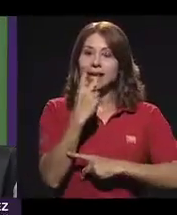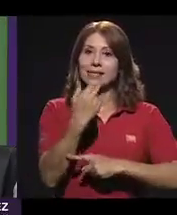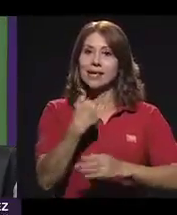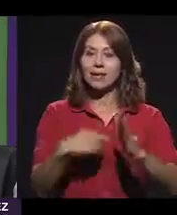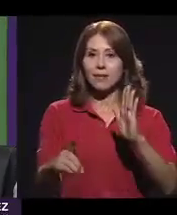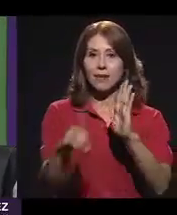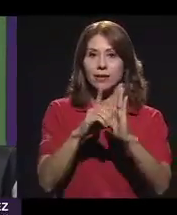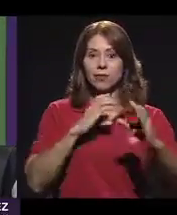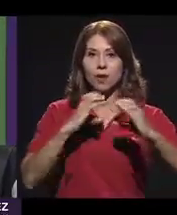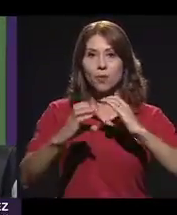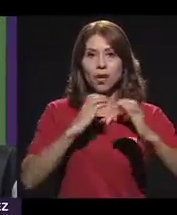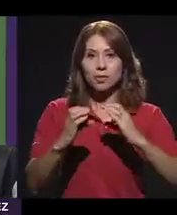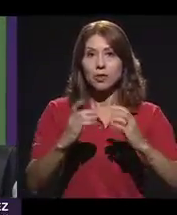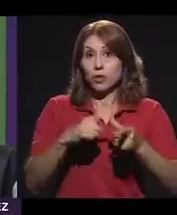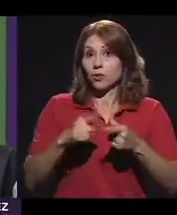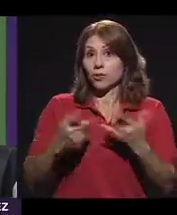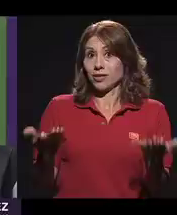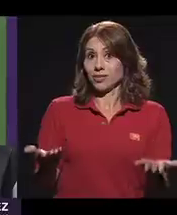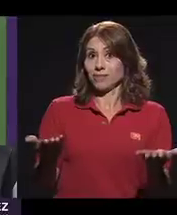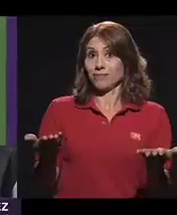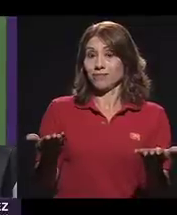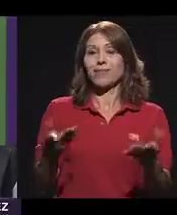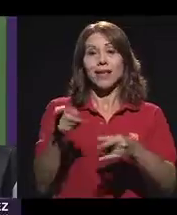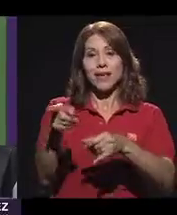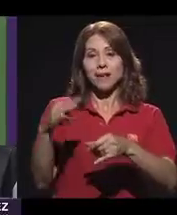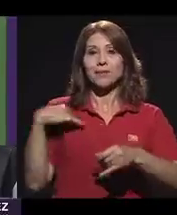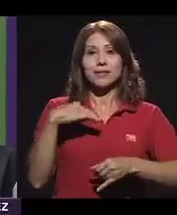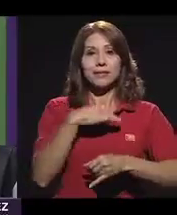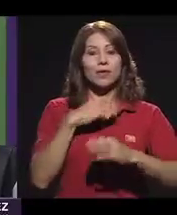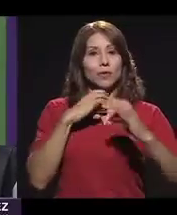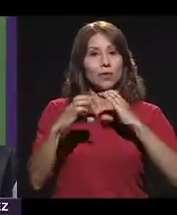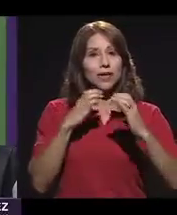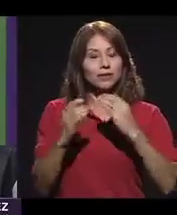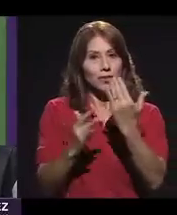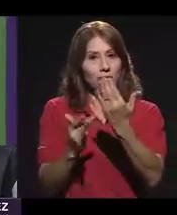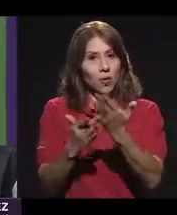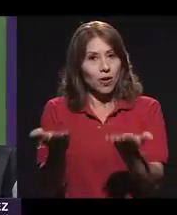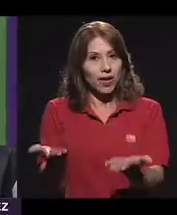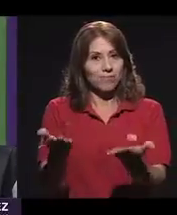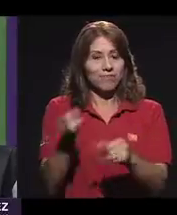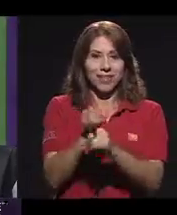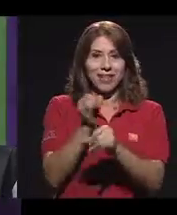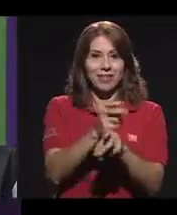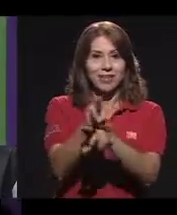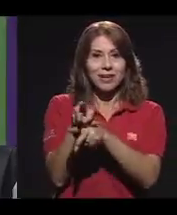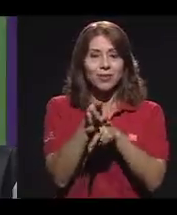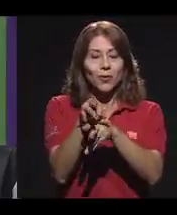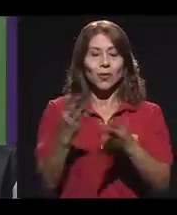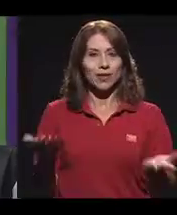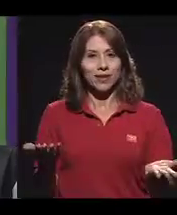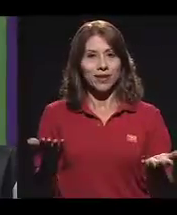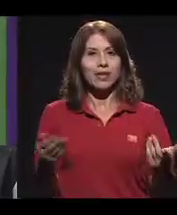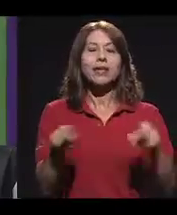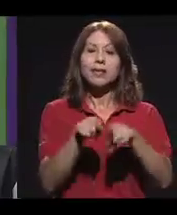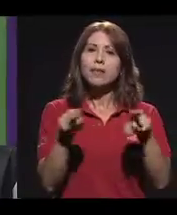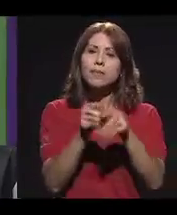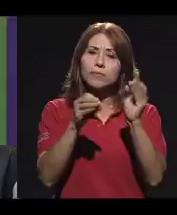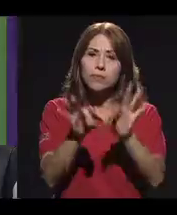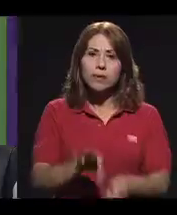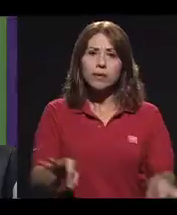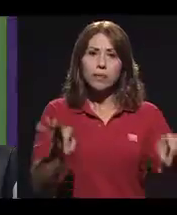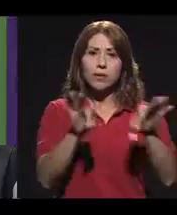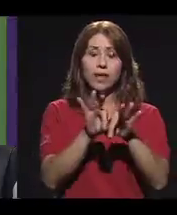personas ciegas, y entonces, ¿quién más que el ente rector en este tipo de cosas, verdad? Y no menos importante es